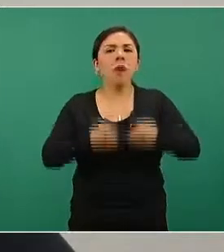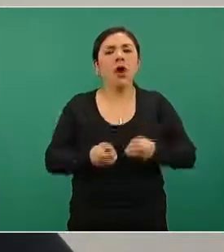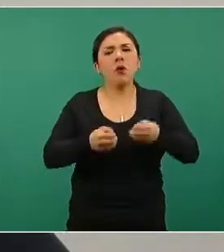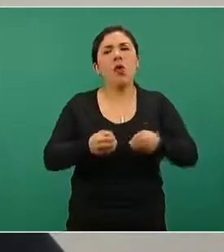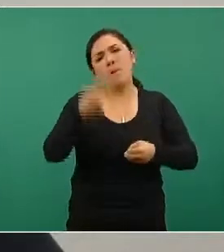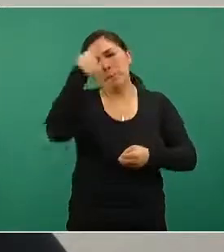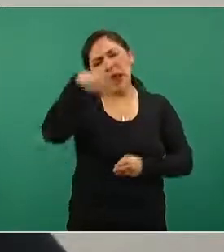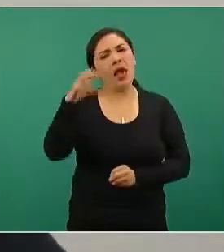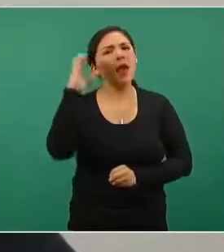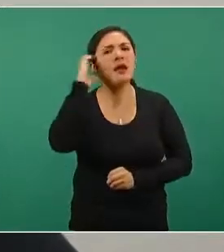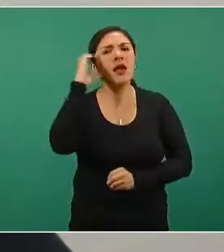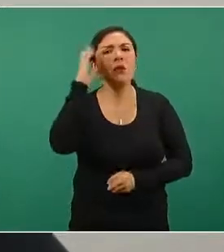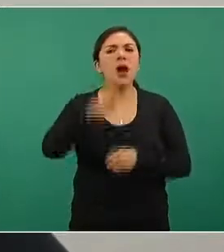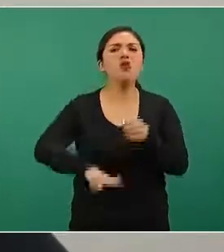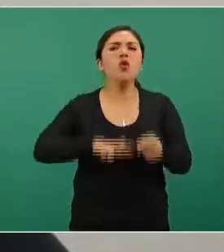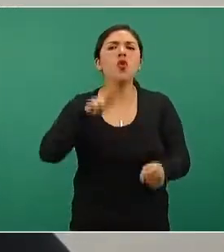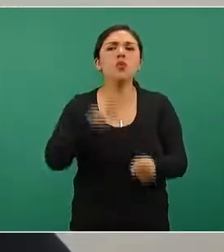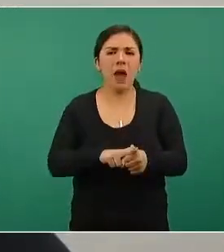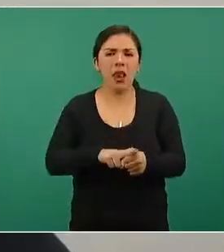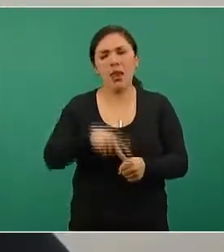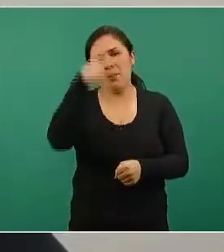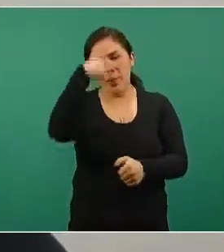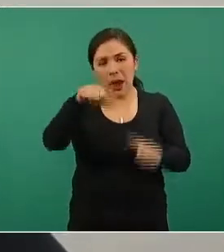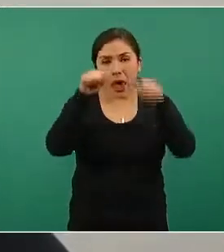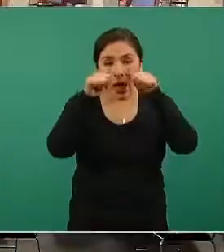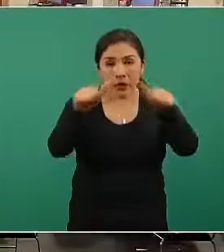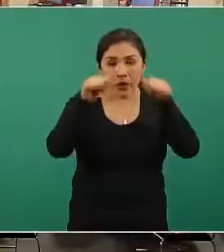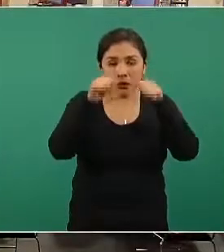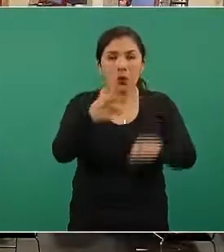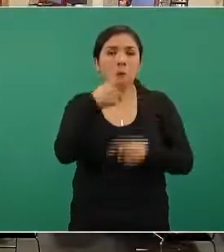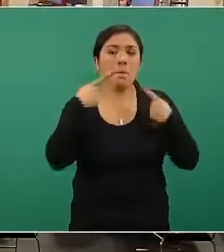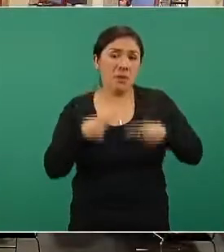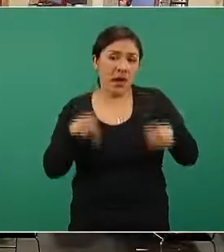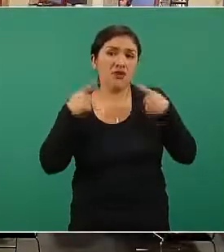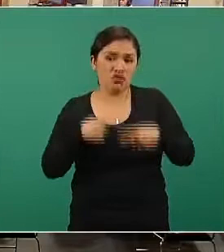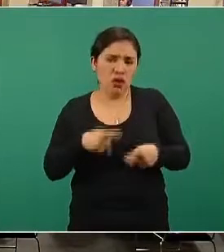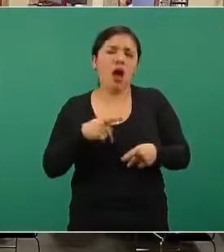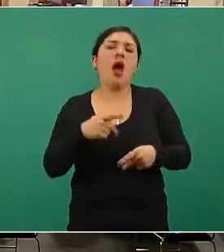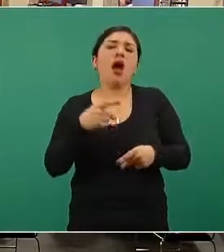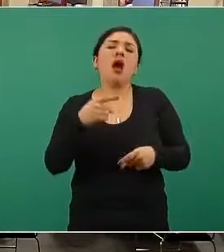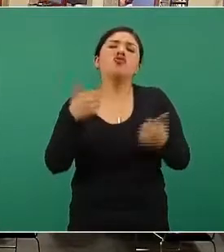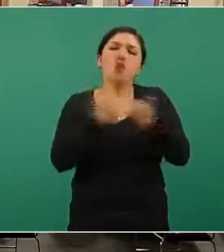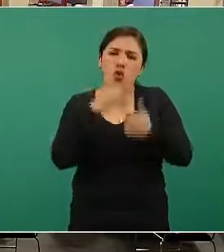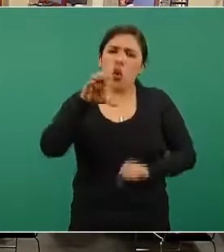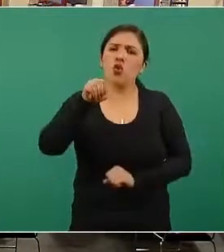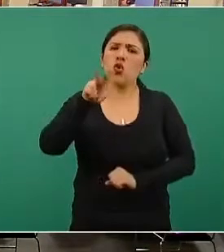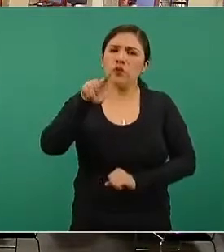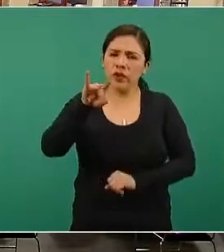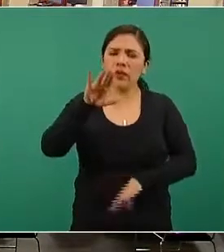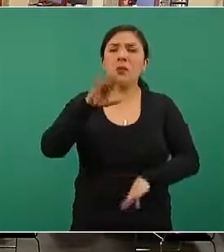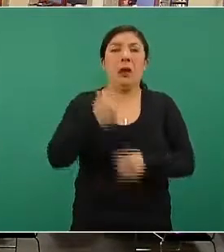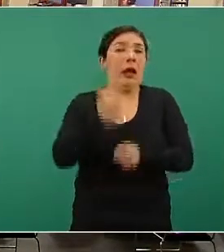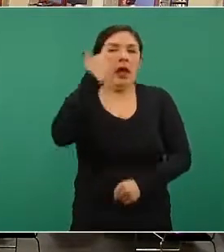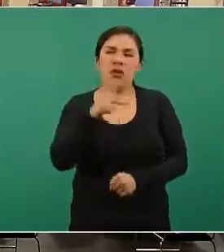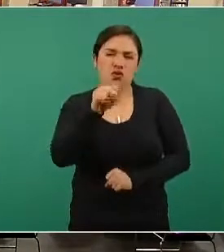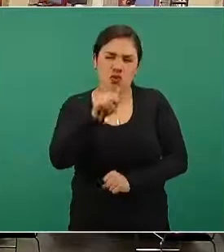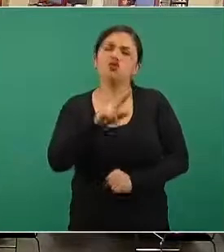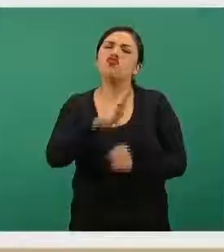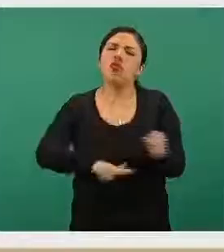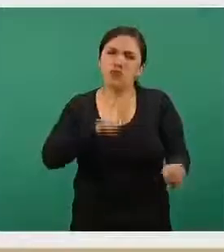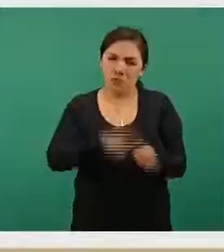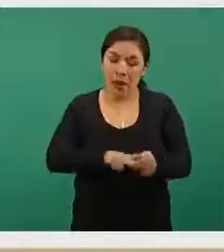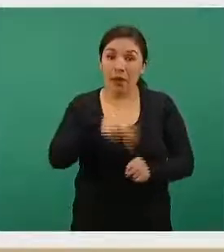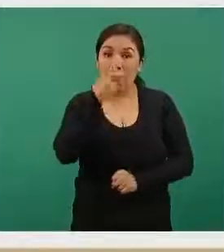las camas que están destinadas para hospitalización general. Ya tenemos muchas semanas en donde no